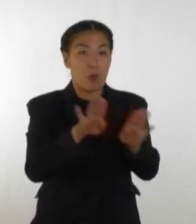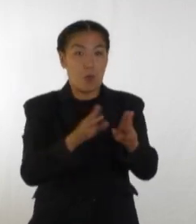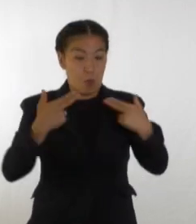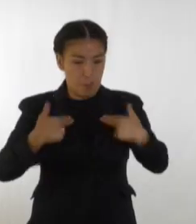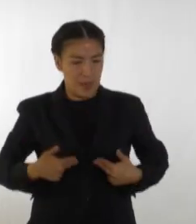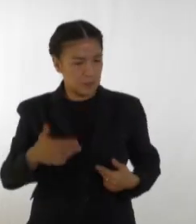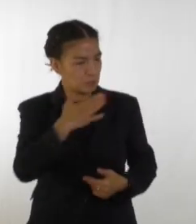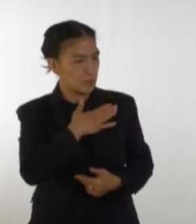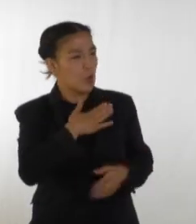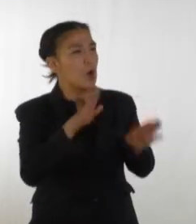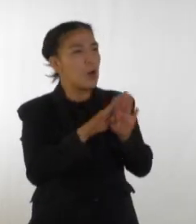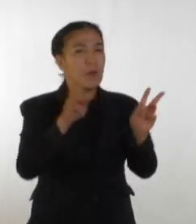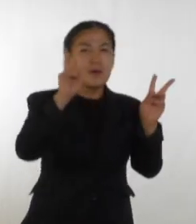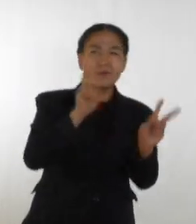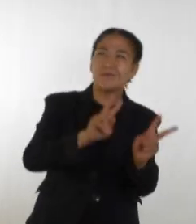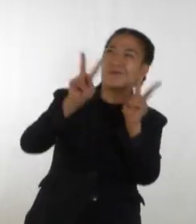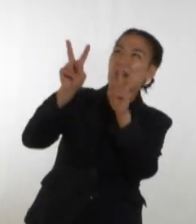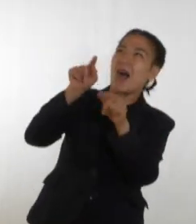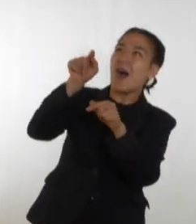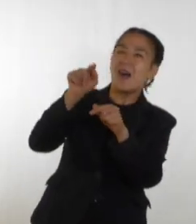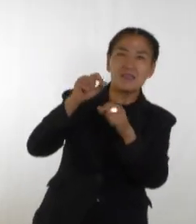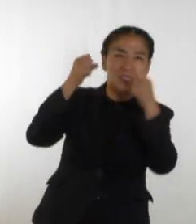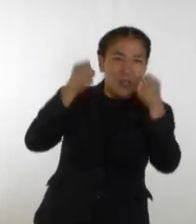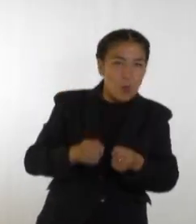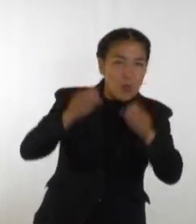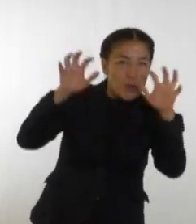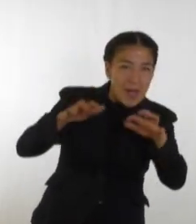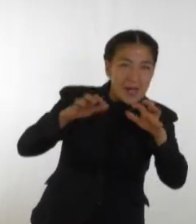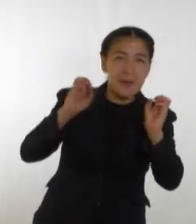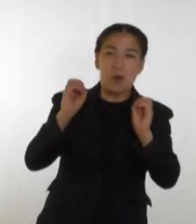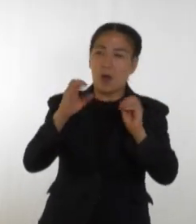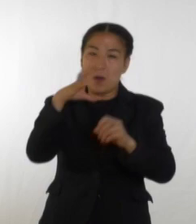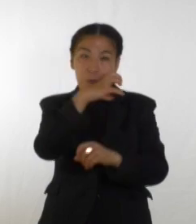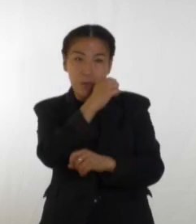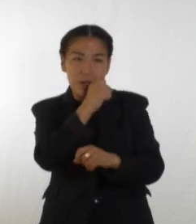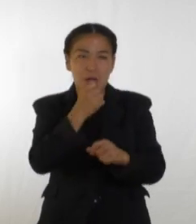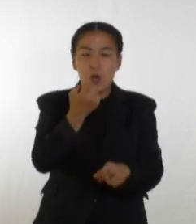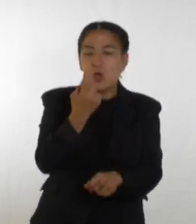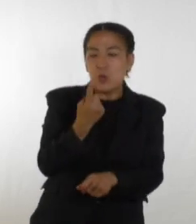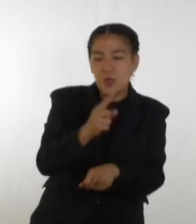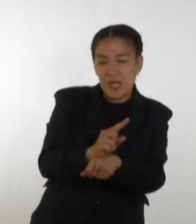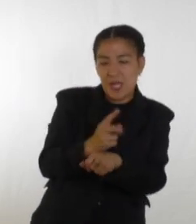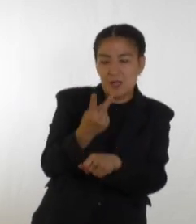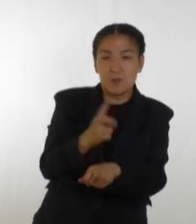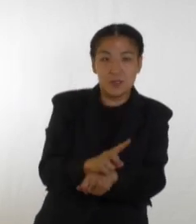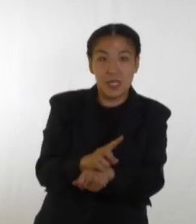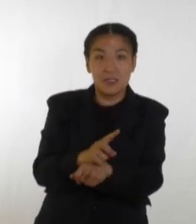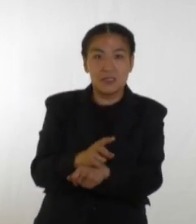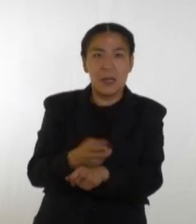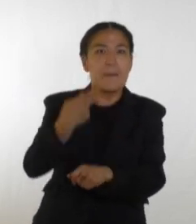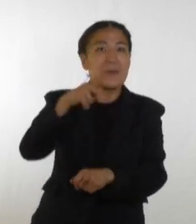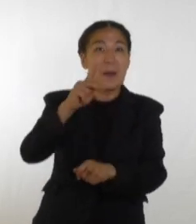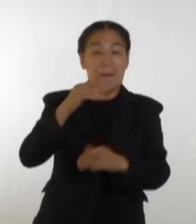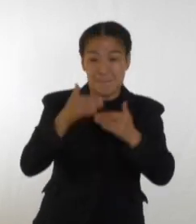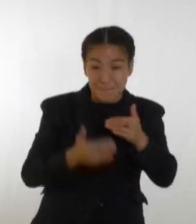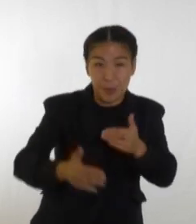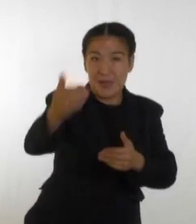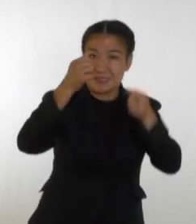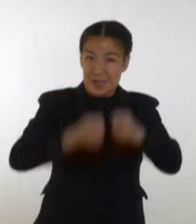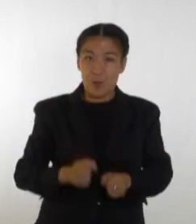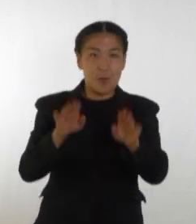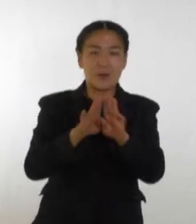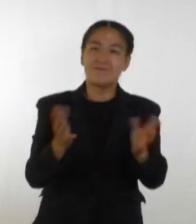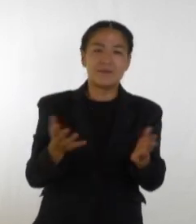hasta cierto punto el clima que va a ocurrir en los próximos días, pero ya después, ¿no? O sea, incluso en el caso de los